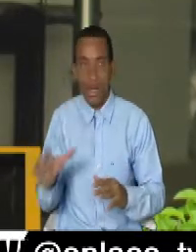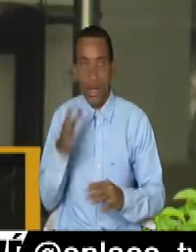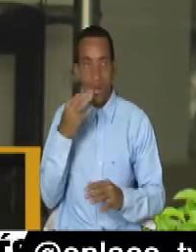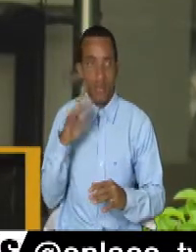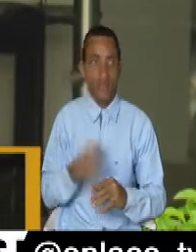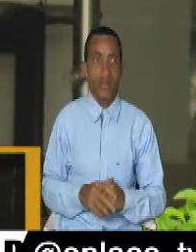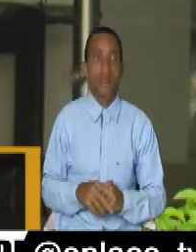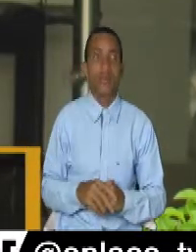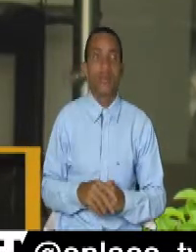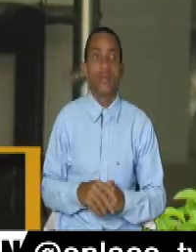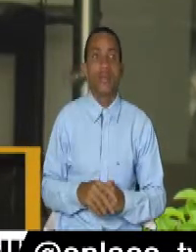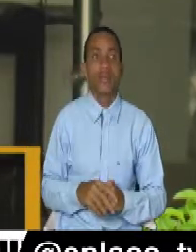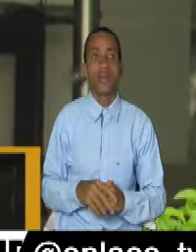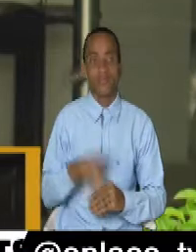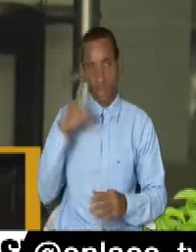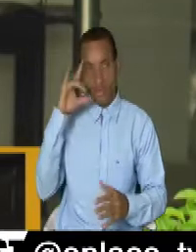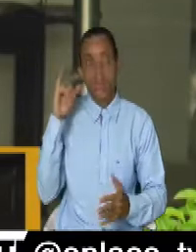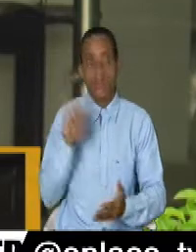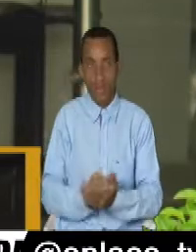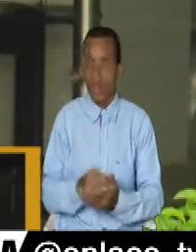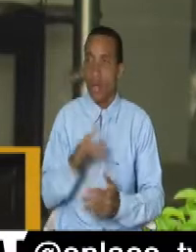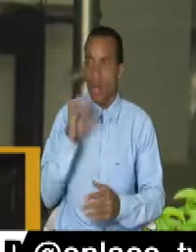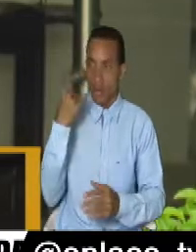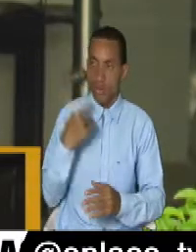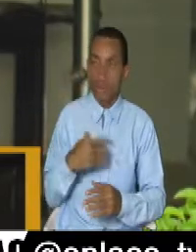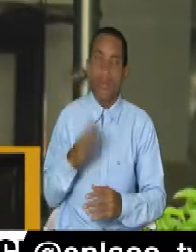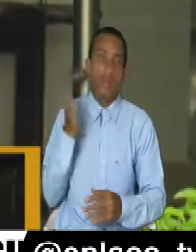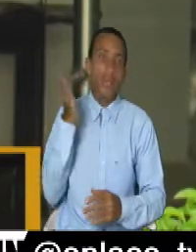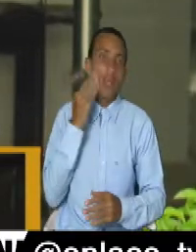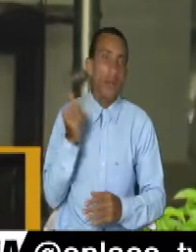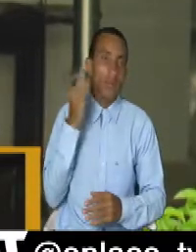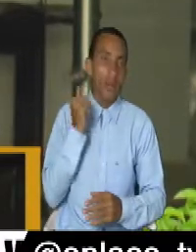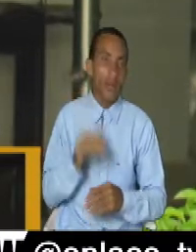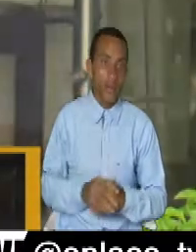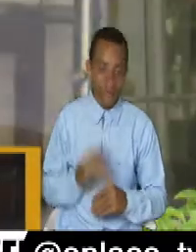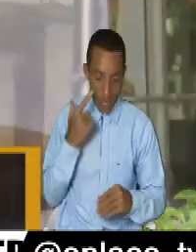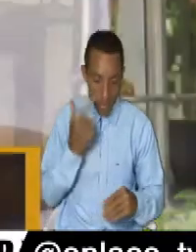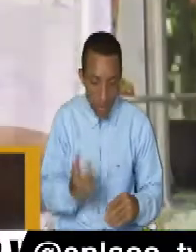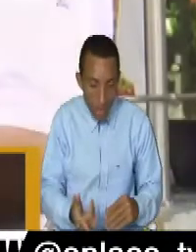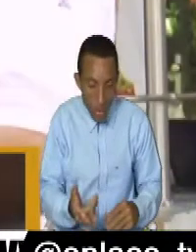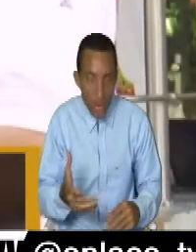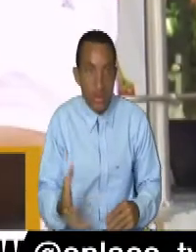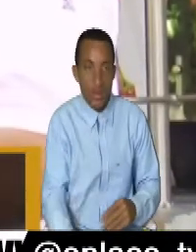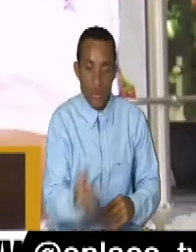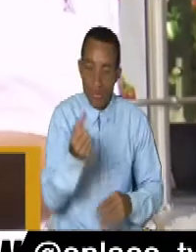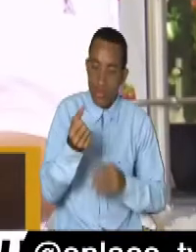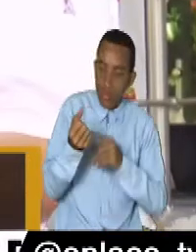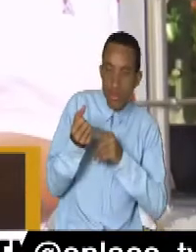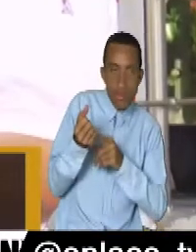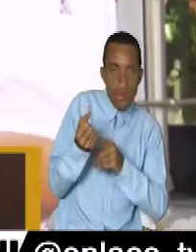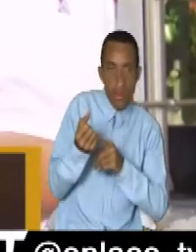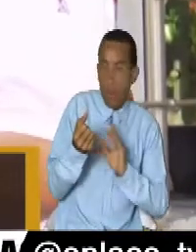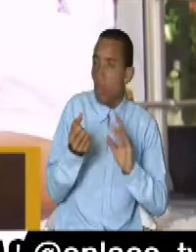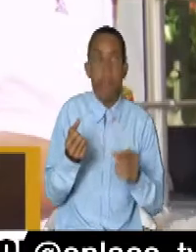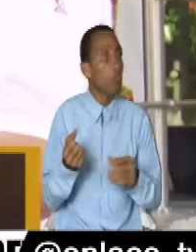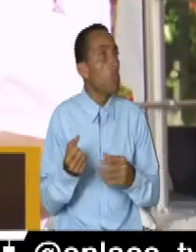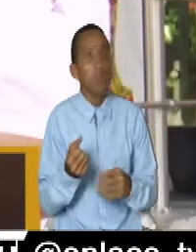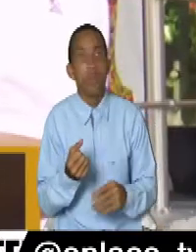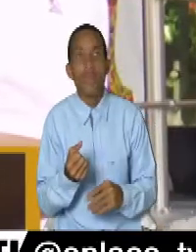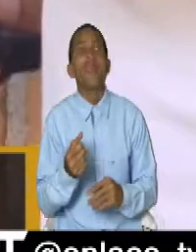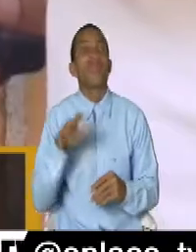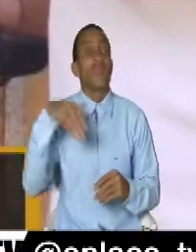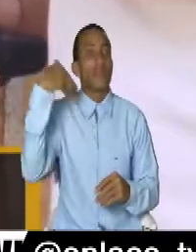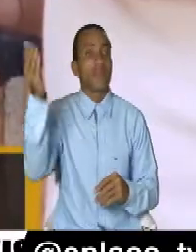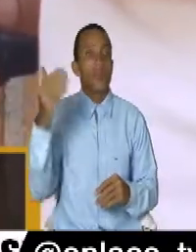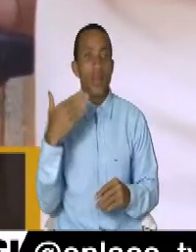eso? Pues yo creo que una trampa, porque yo vi un celular ahí y no vi a nadie. En el carril no vi a nadie. Y después salió la señora gritando que